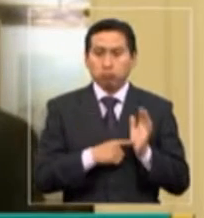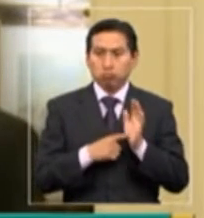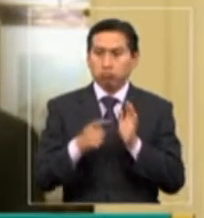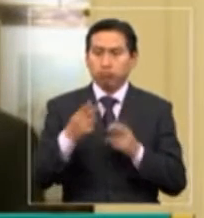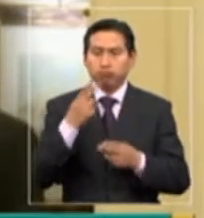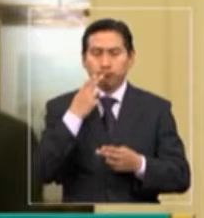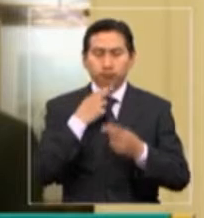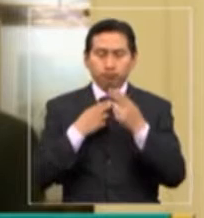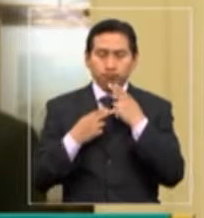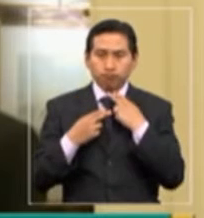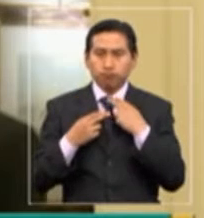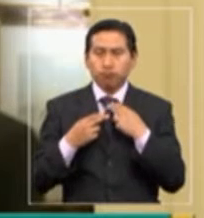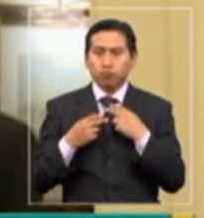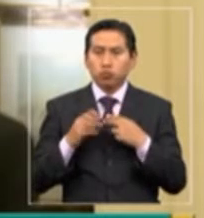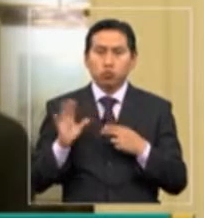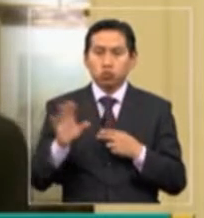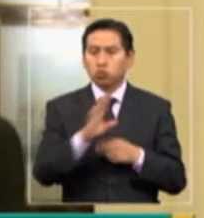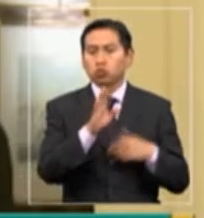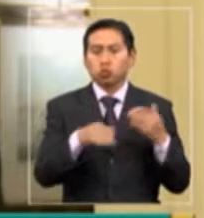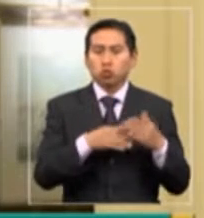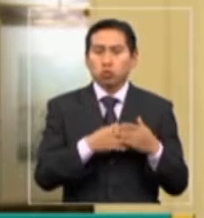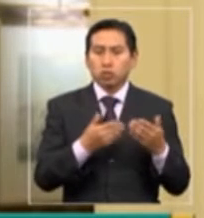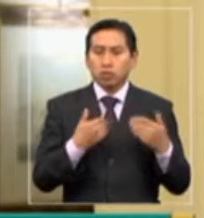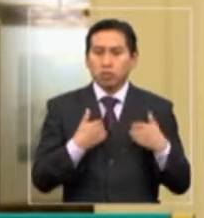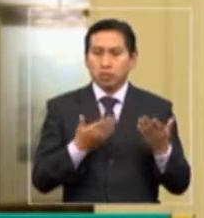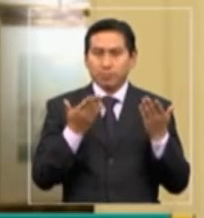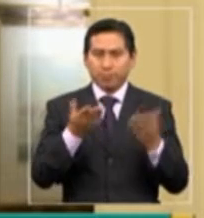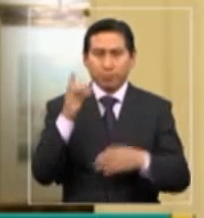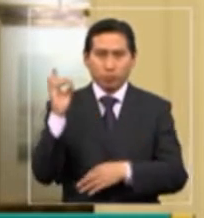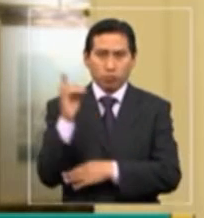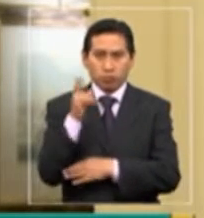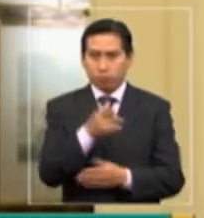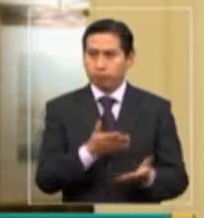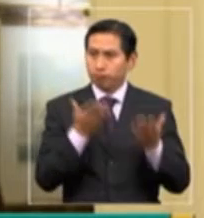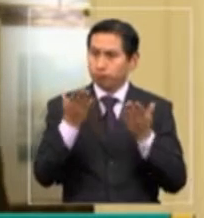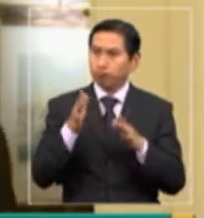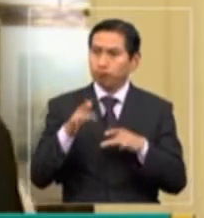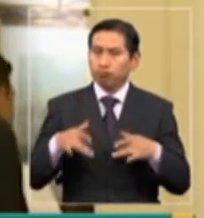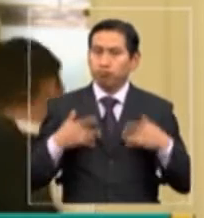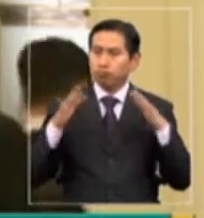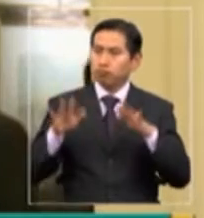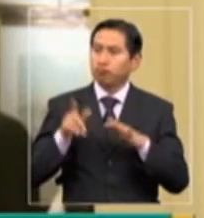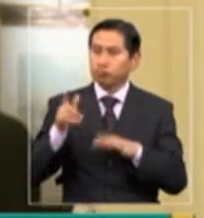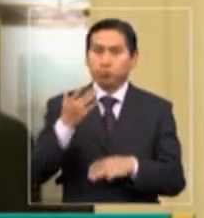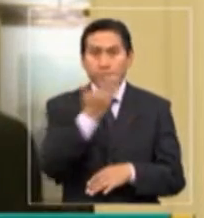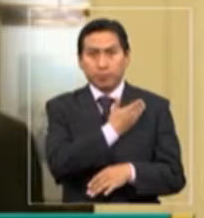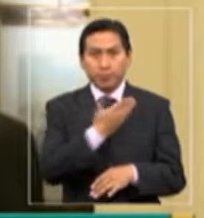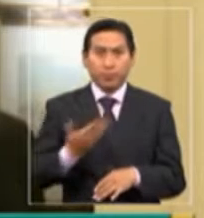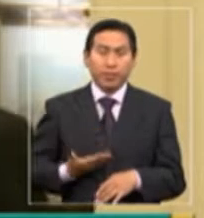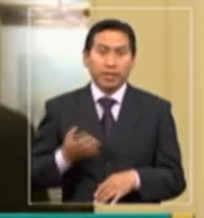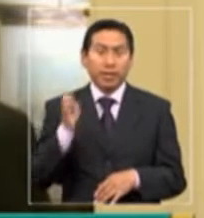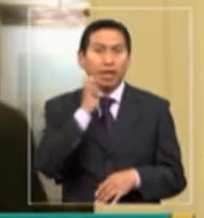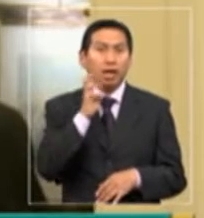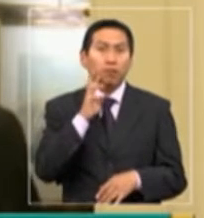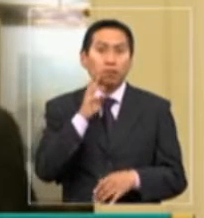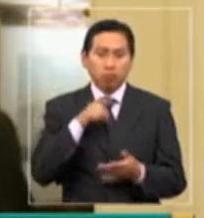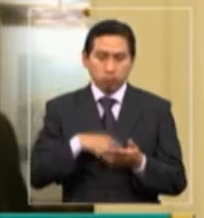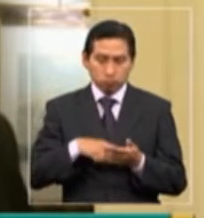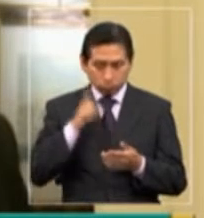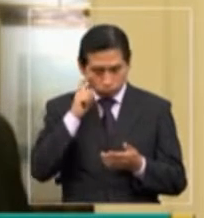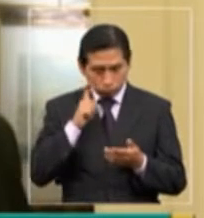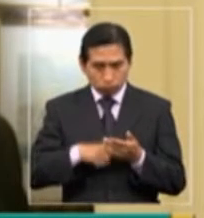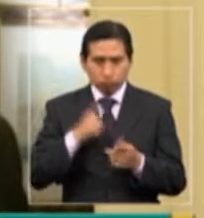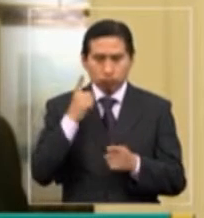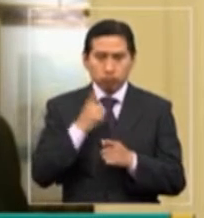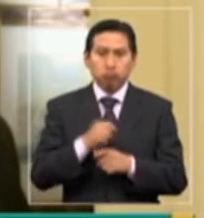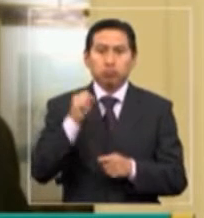que los pueblos le tienen a Bolivia, que le tienen al presidente Evo Morales, y este es el reconocimiento al gran